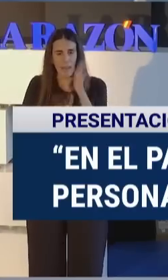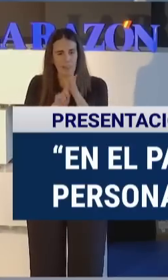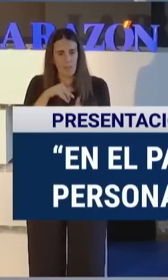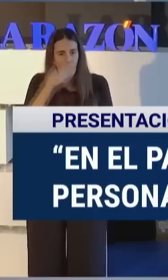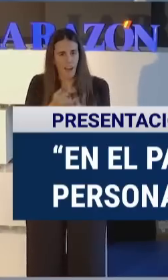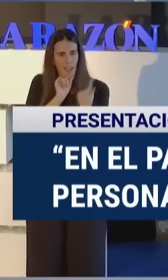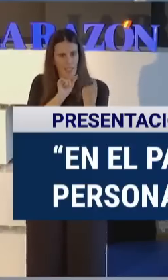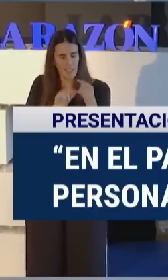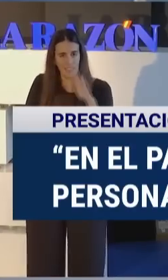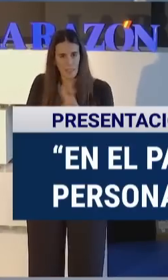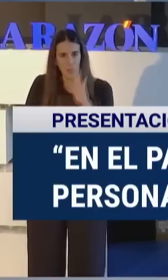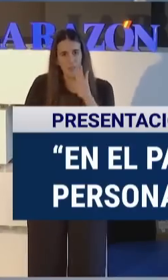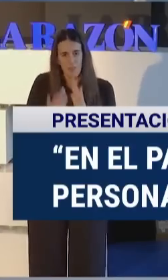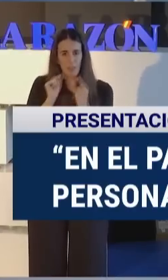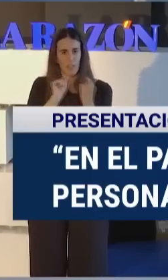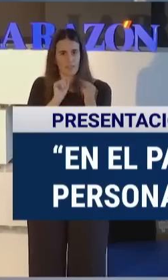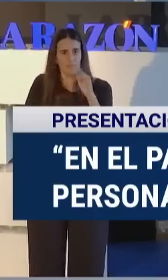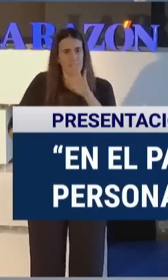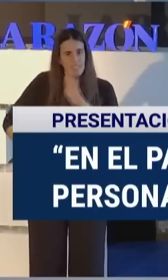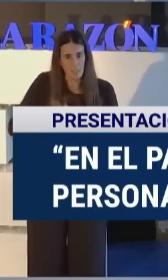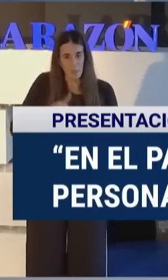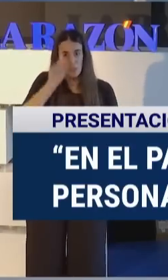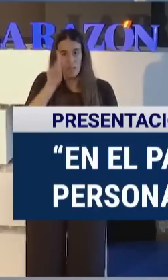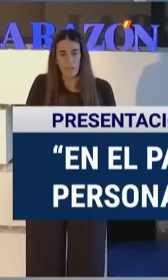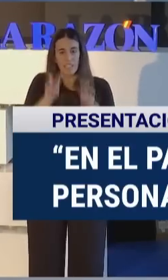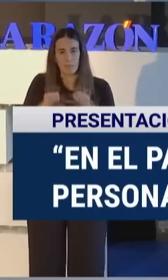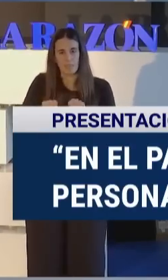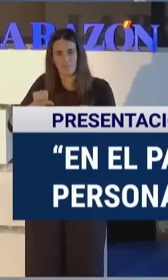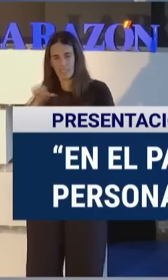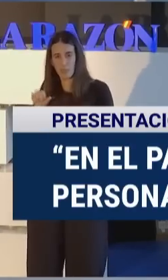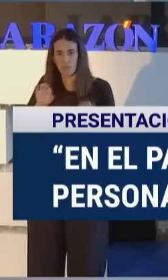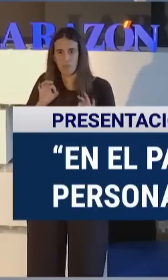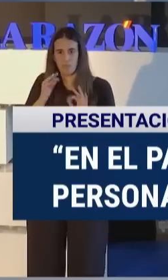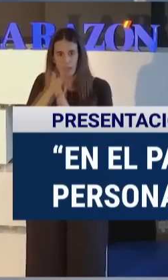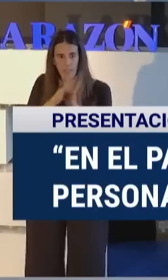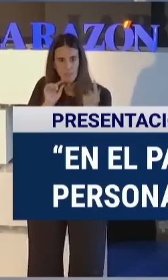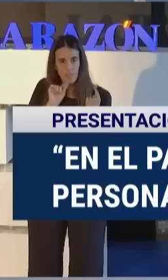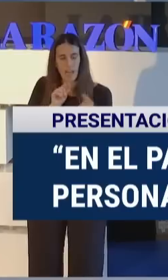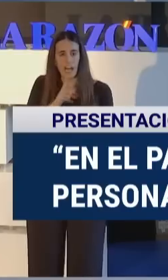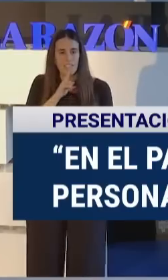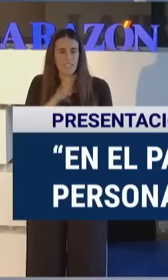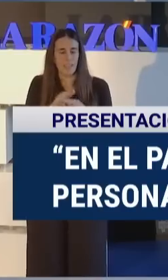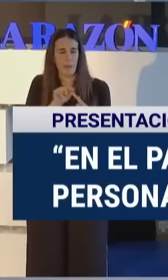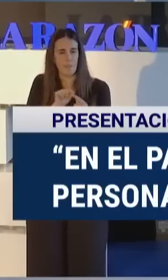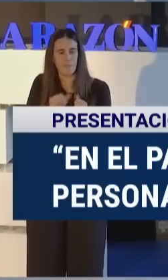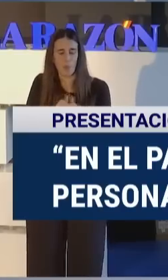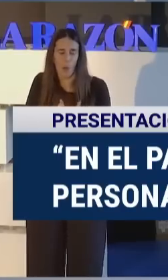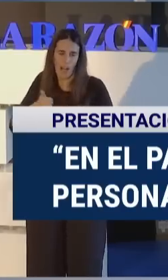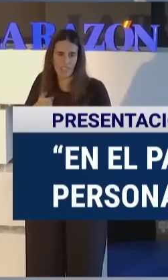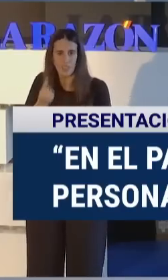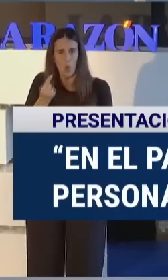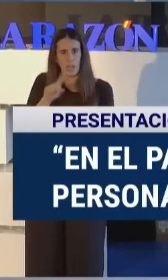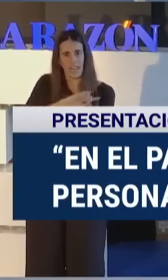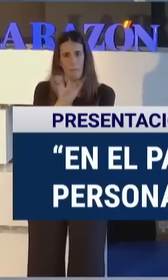siguen discutiendo los temas de inflación, hoy se siguen discutiendo los temas del atraso cambiario. Es decir, hay uno que se llama atraso cambiario, cuando los economistas son parte del problema.